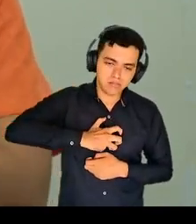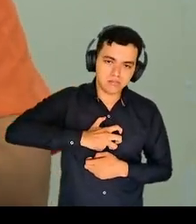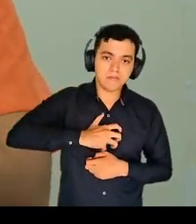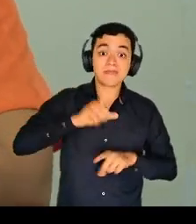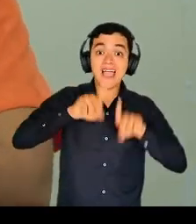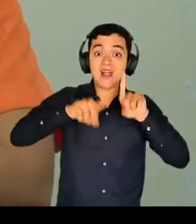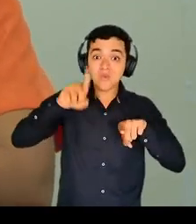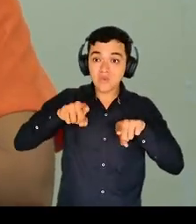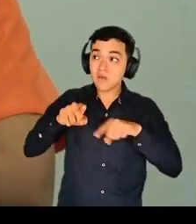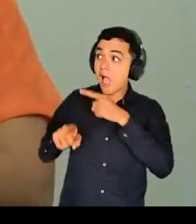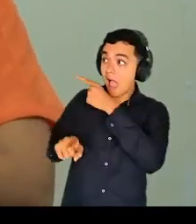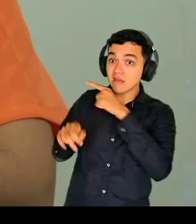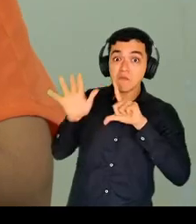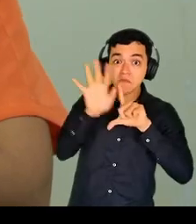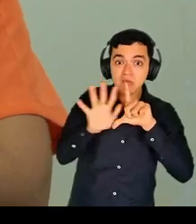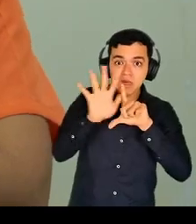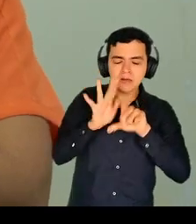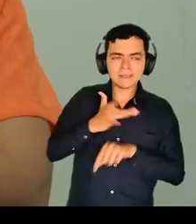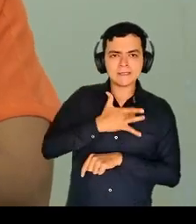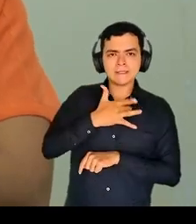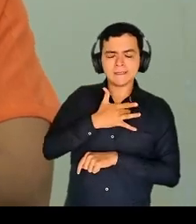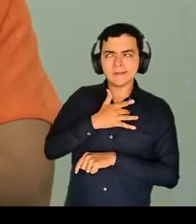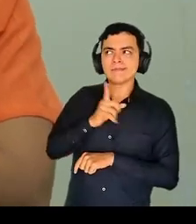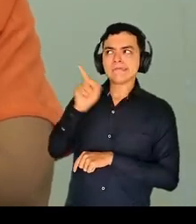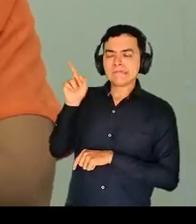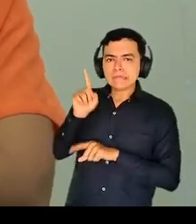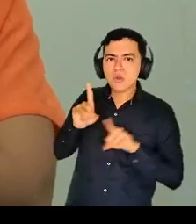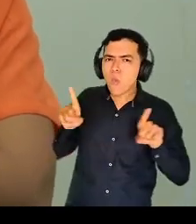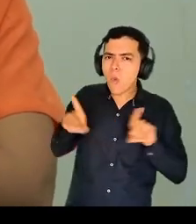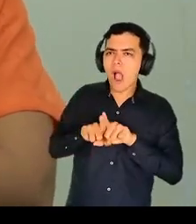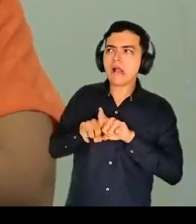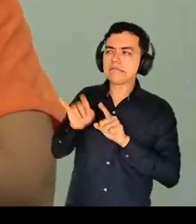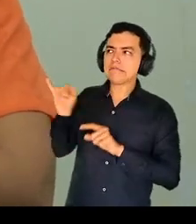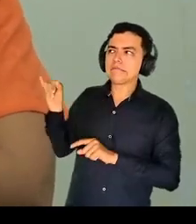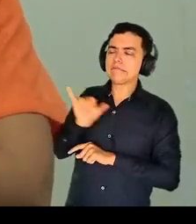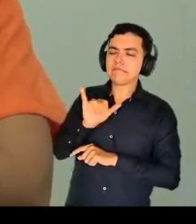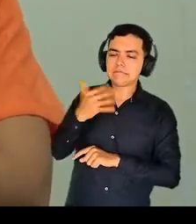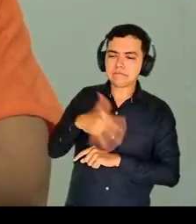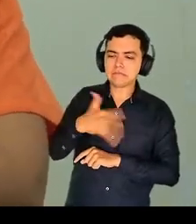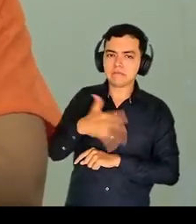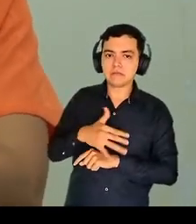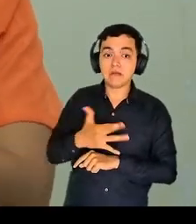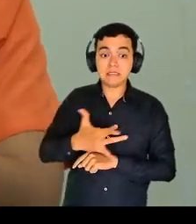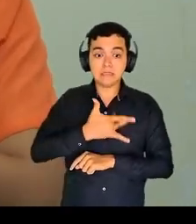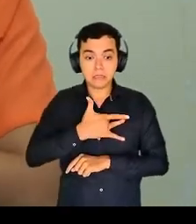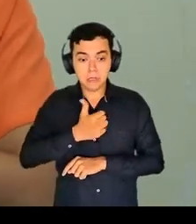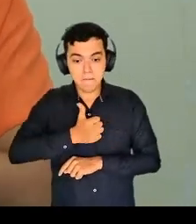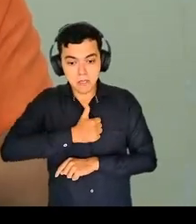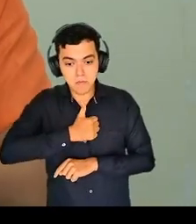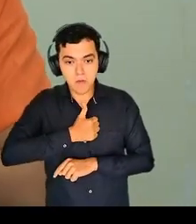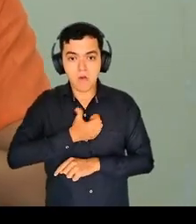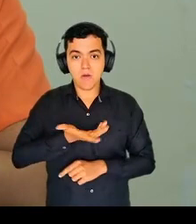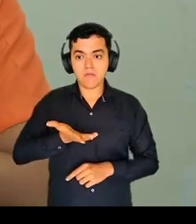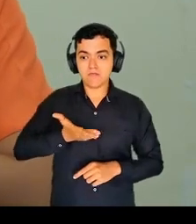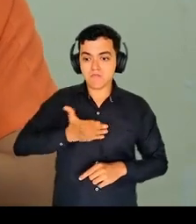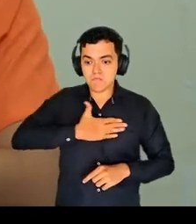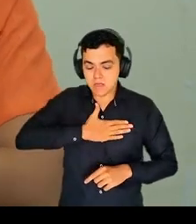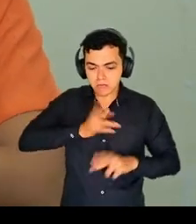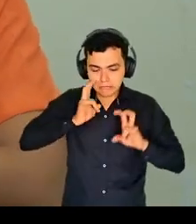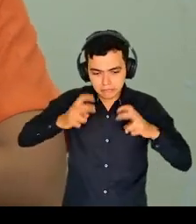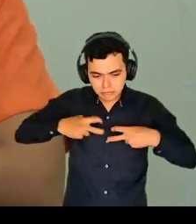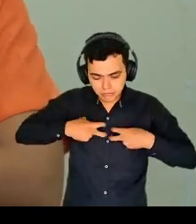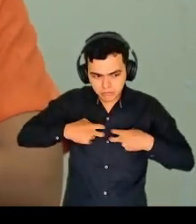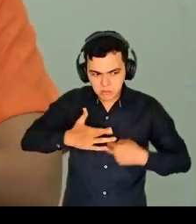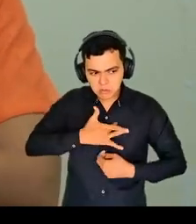se sintieron identificadas mediante este video que le prestemos atención a los síntomas, ya sean nuestros propios síntomas,